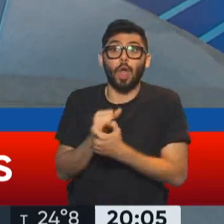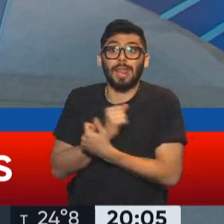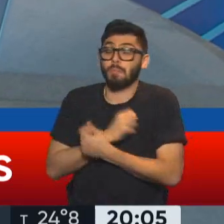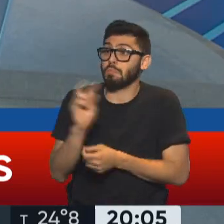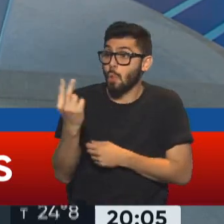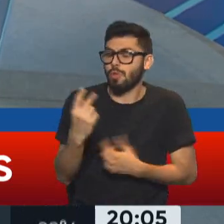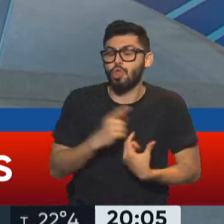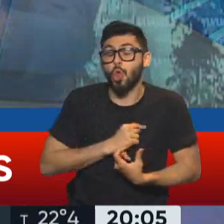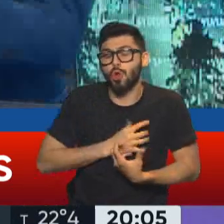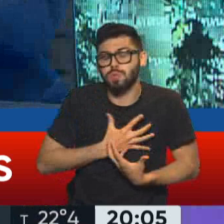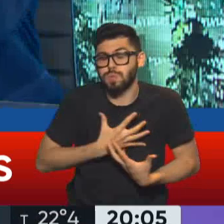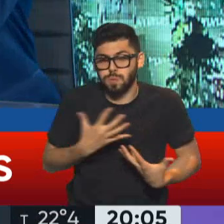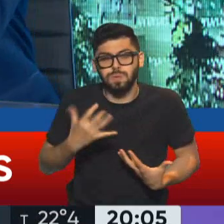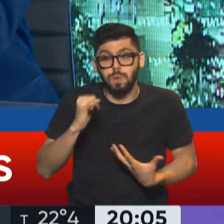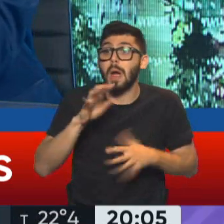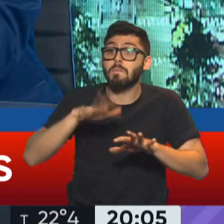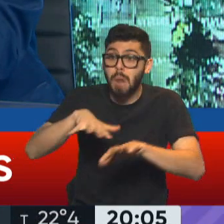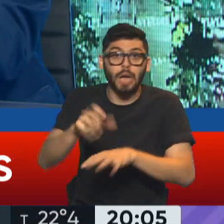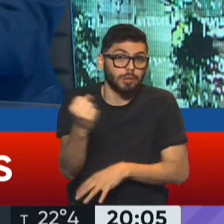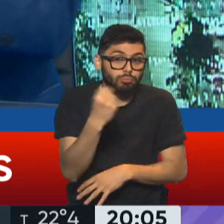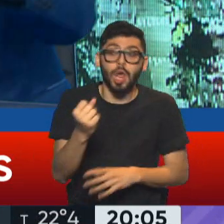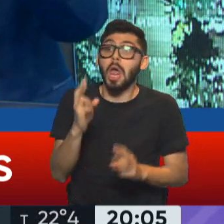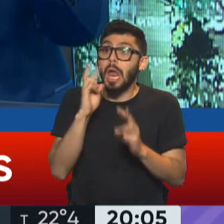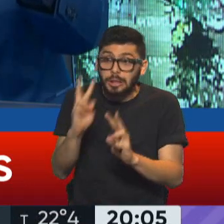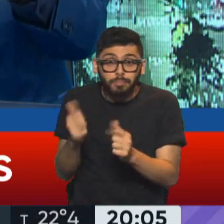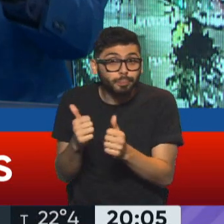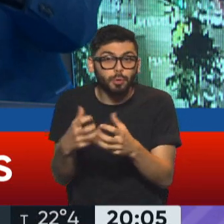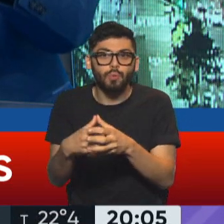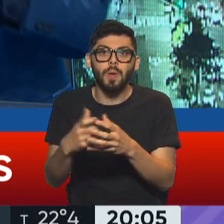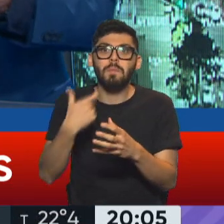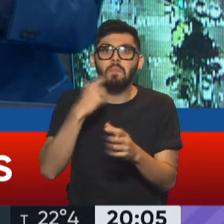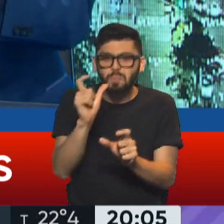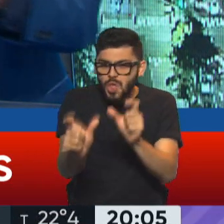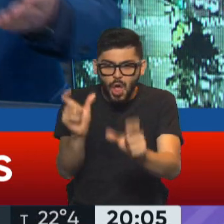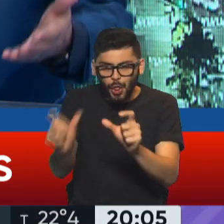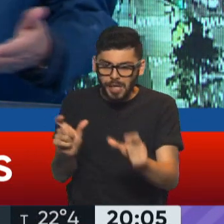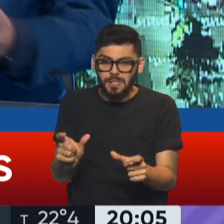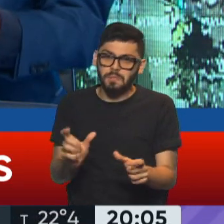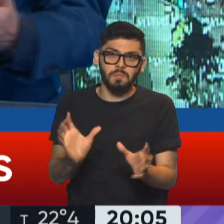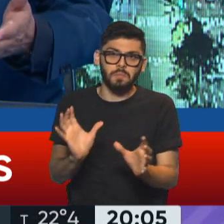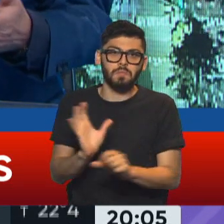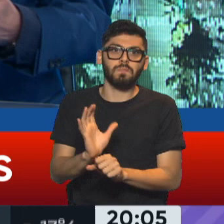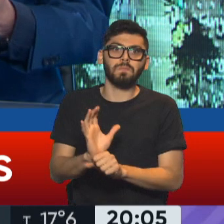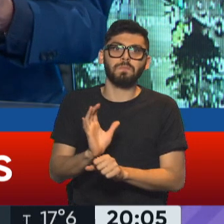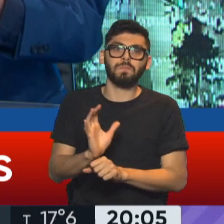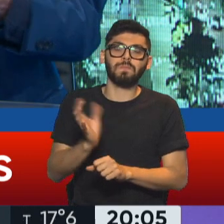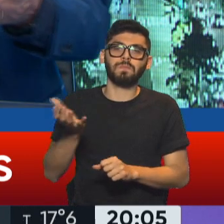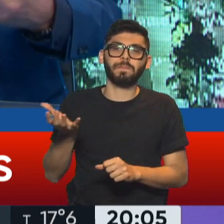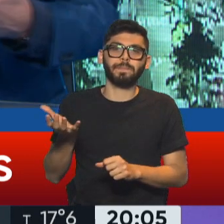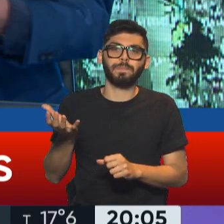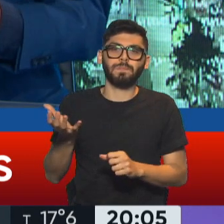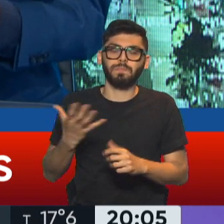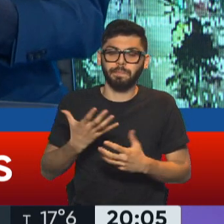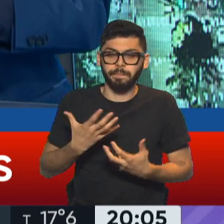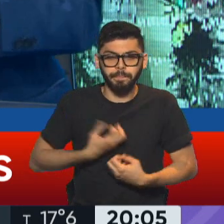una marcha importante, respetuosa, con piedras que tienen que ver con una manera de expresar